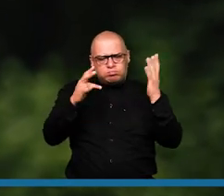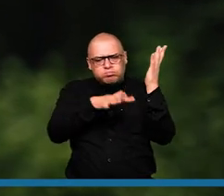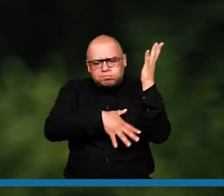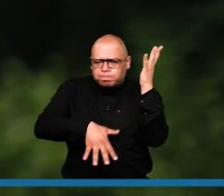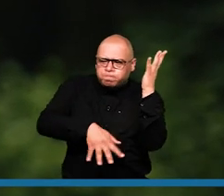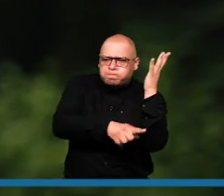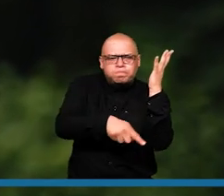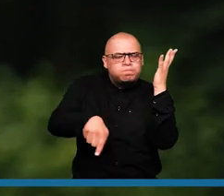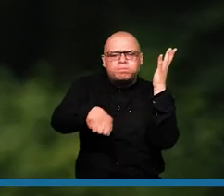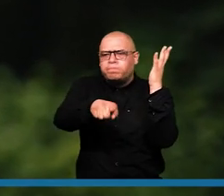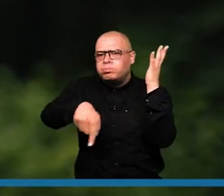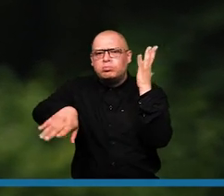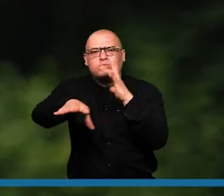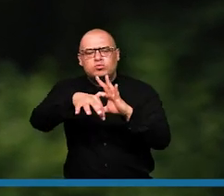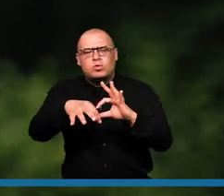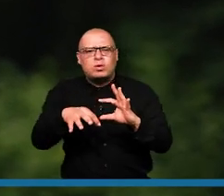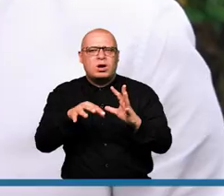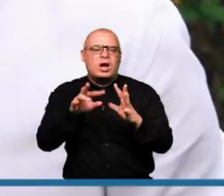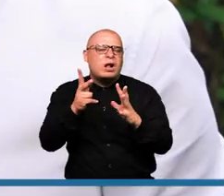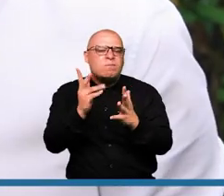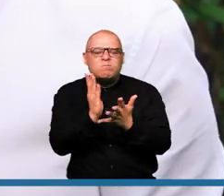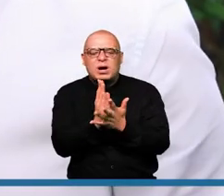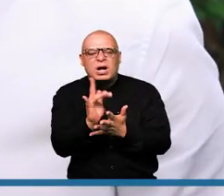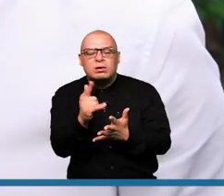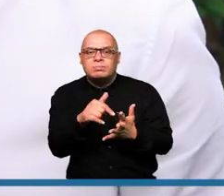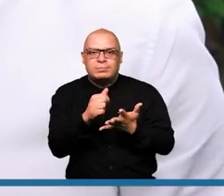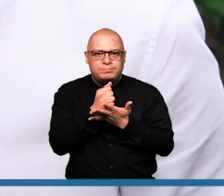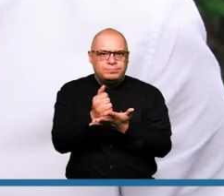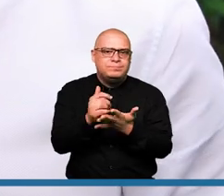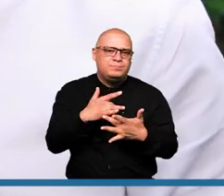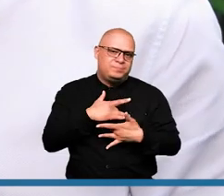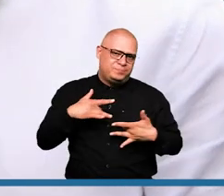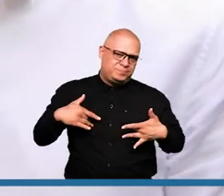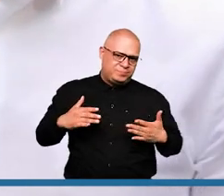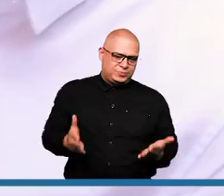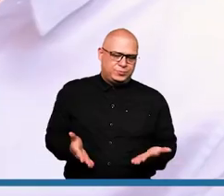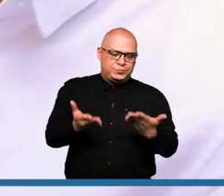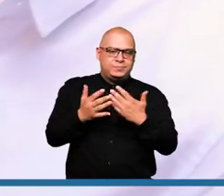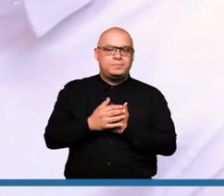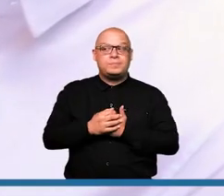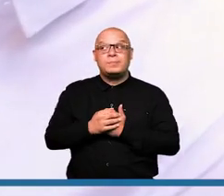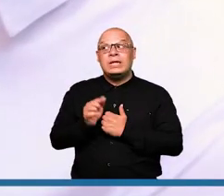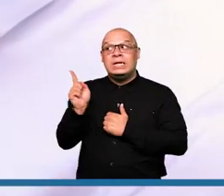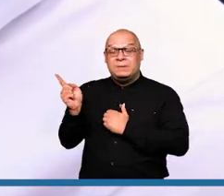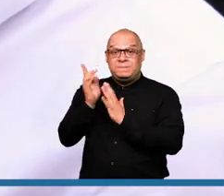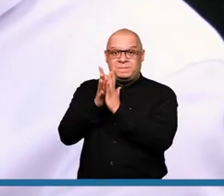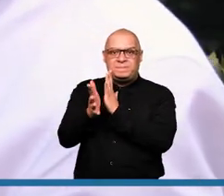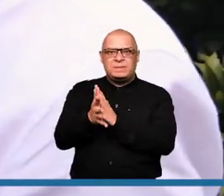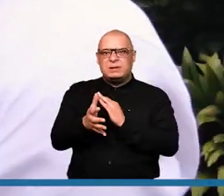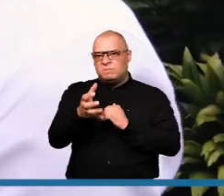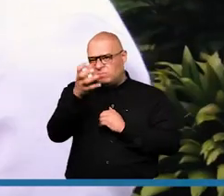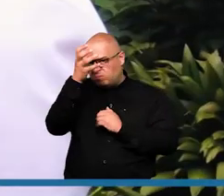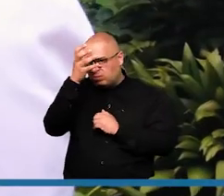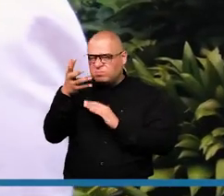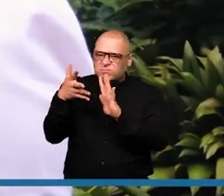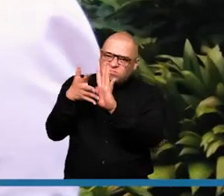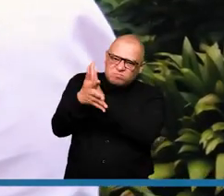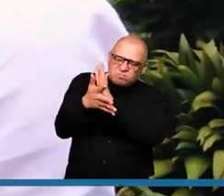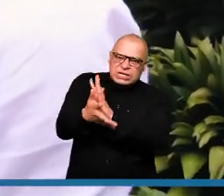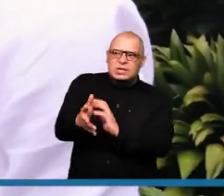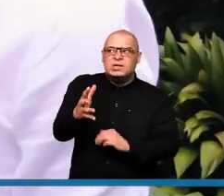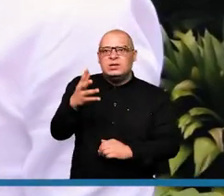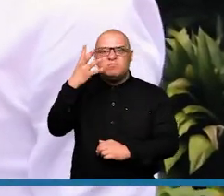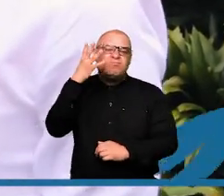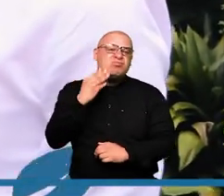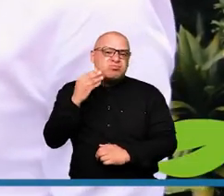tengan una problemática concreta. Precisamente ese conocimiento, esa generación de academia